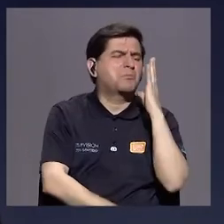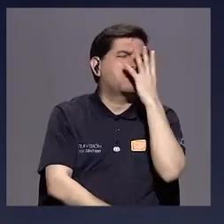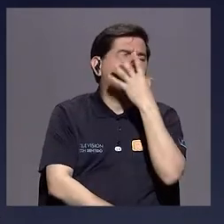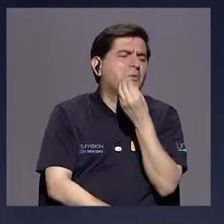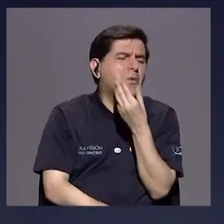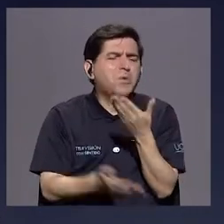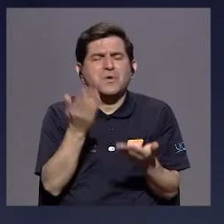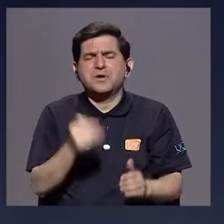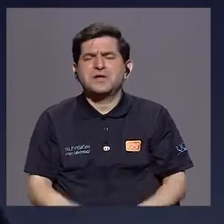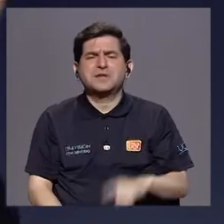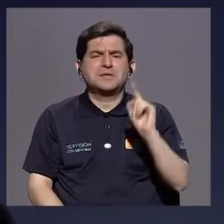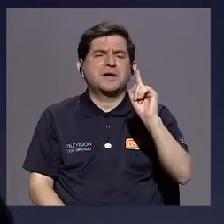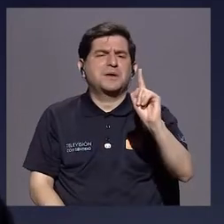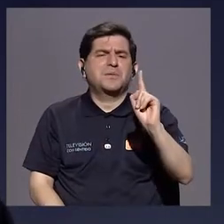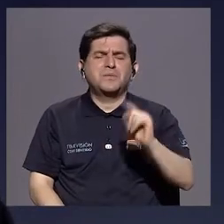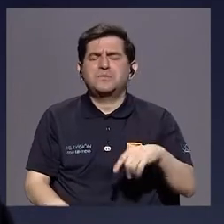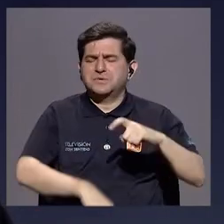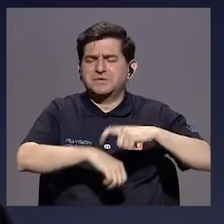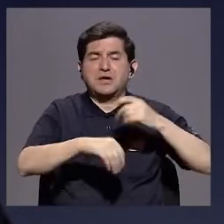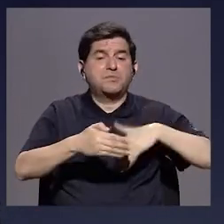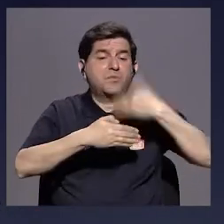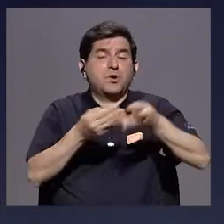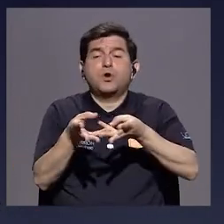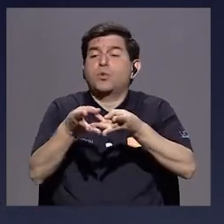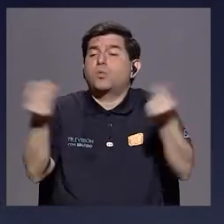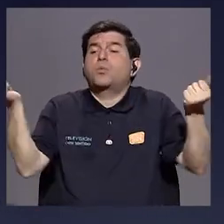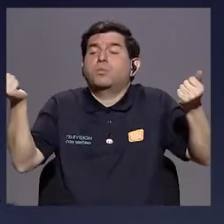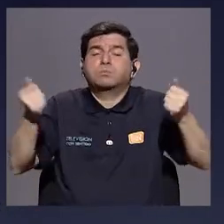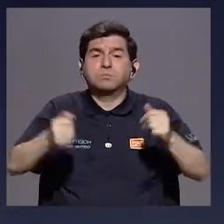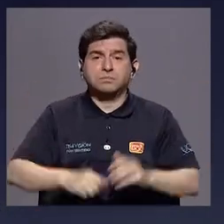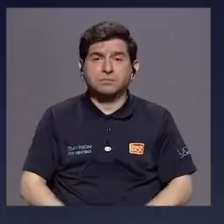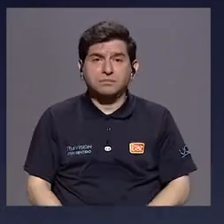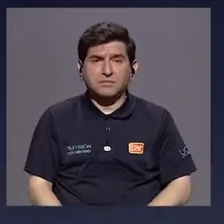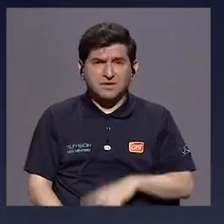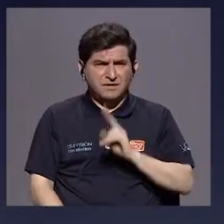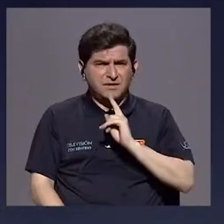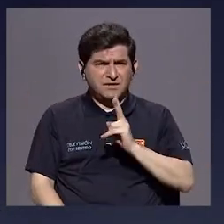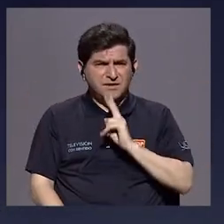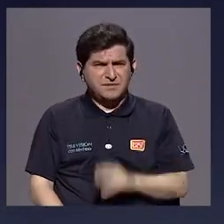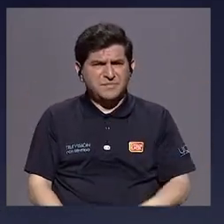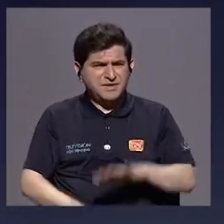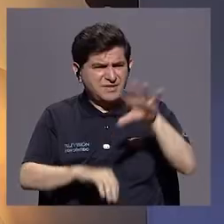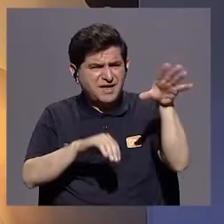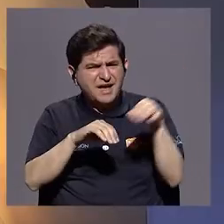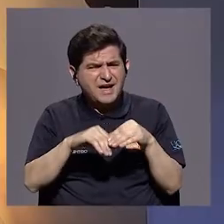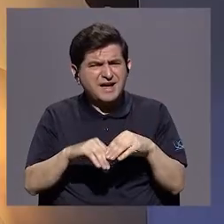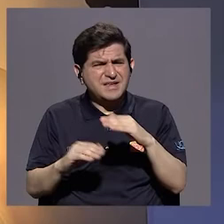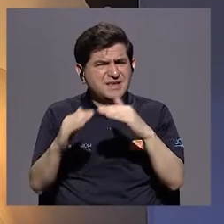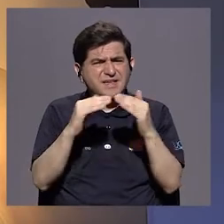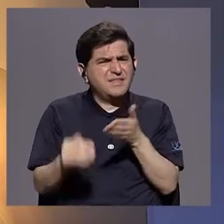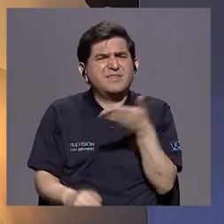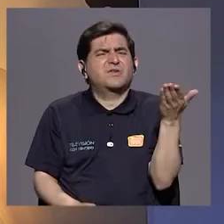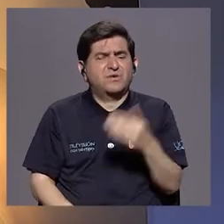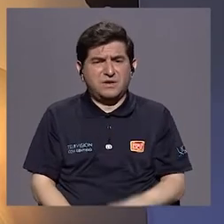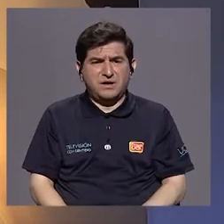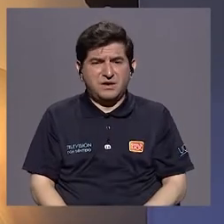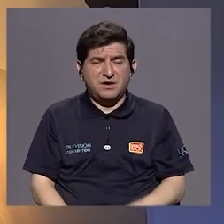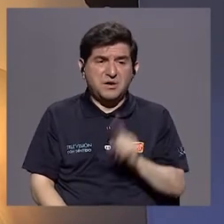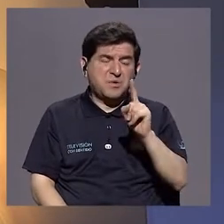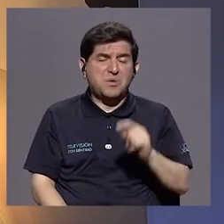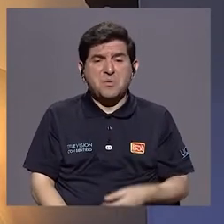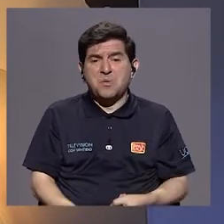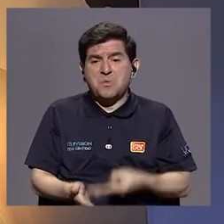cierto cantidad de tiempo y después desaparece y que realmente le sumo a la ciudad además de un valor atractivo